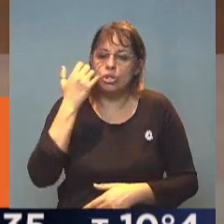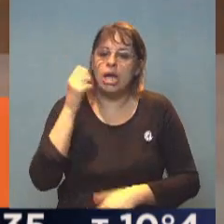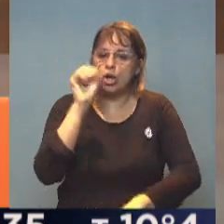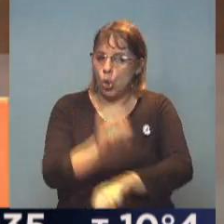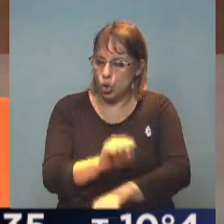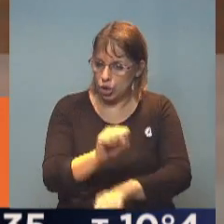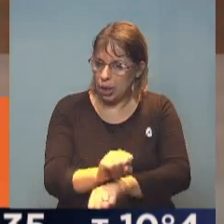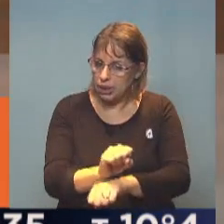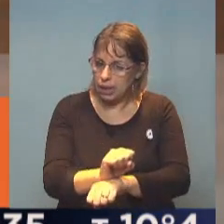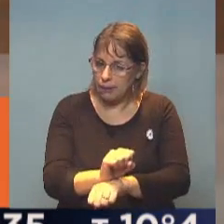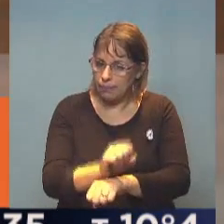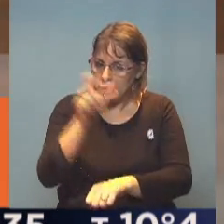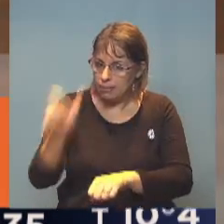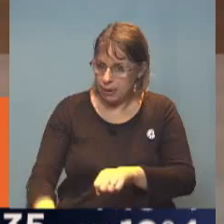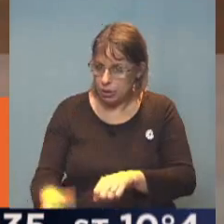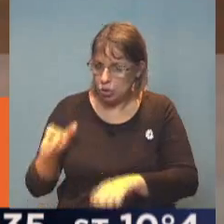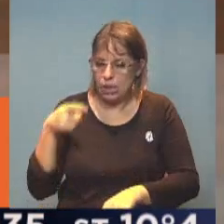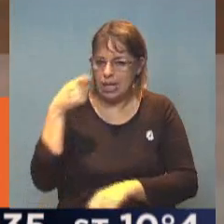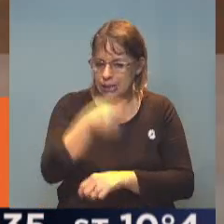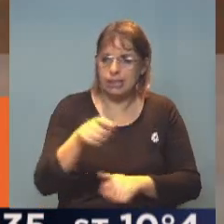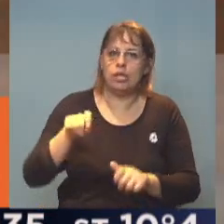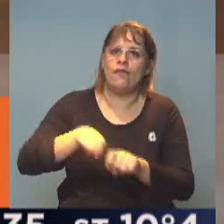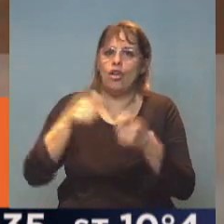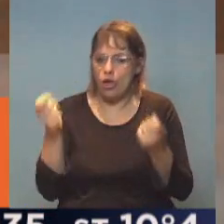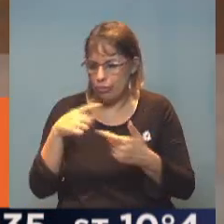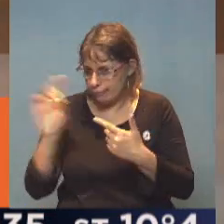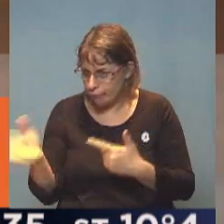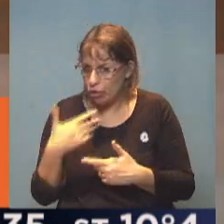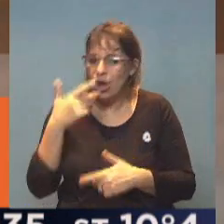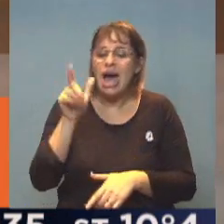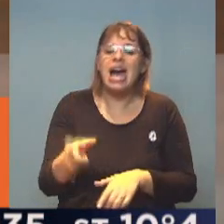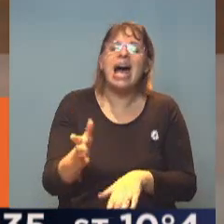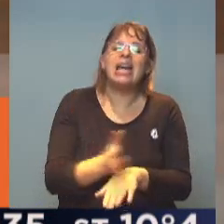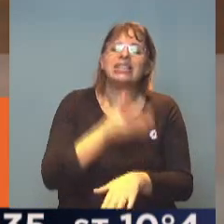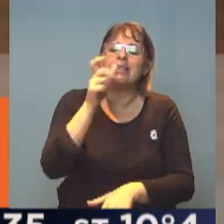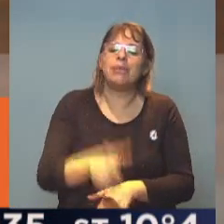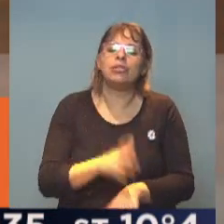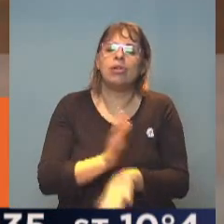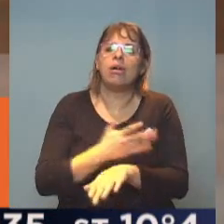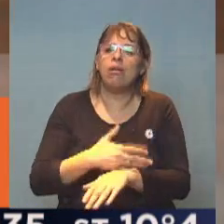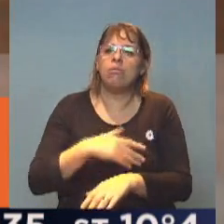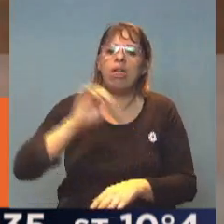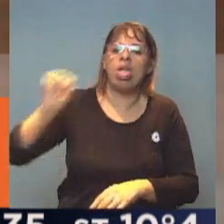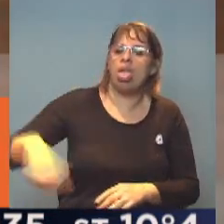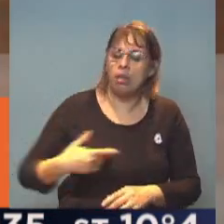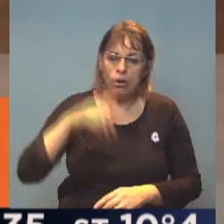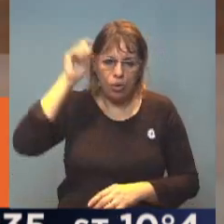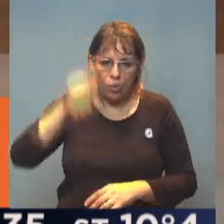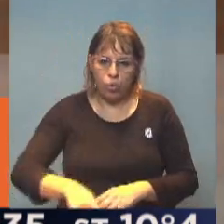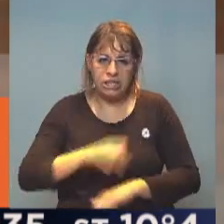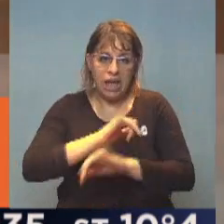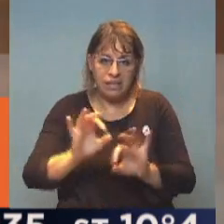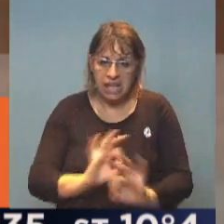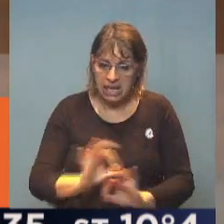condena estos asesinos violadores en la víctima era completamente ignorada antes o sea el juez ni siquiera te